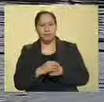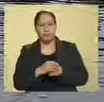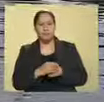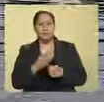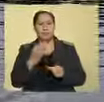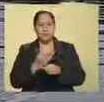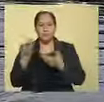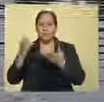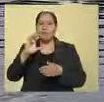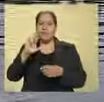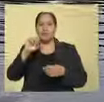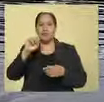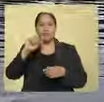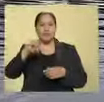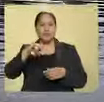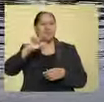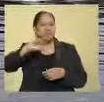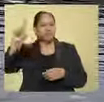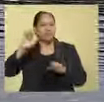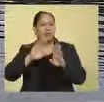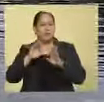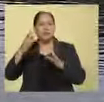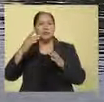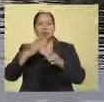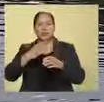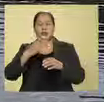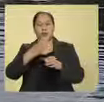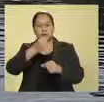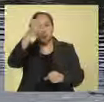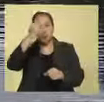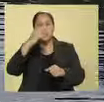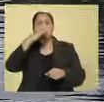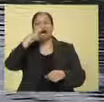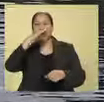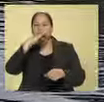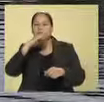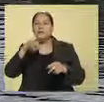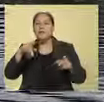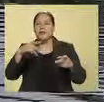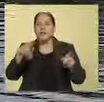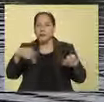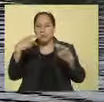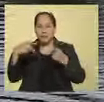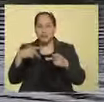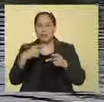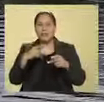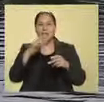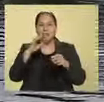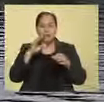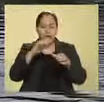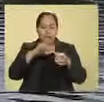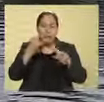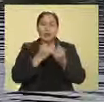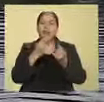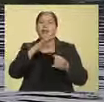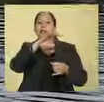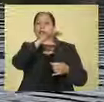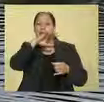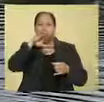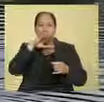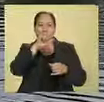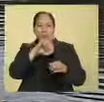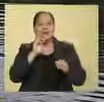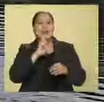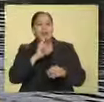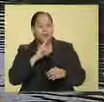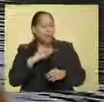Aquí estoy con Cristian, que es muy famoso por sus elotes y esquites, ¿verdad, Cristian? Elotes, esquites y chayotes. A ver,